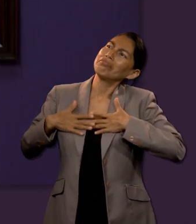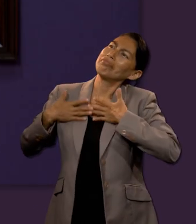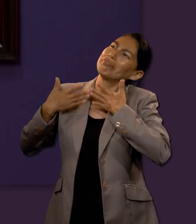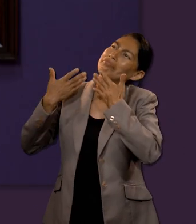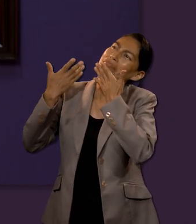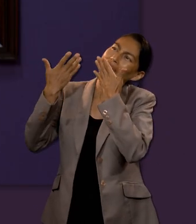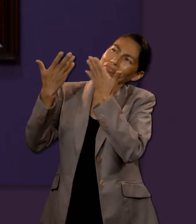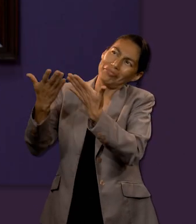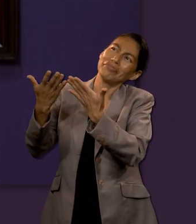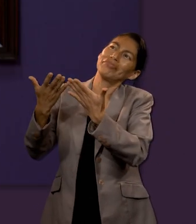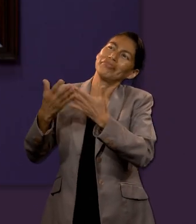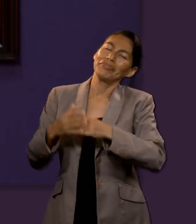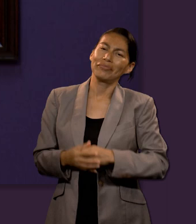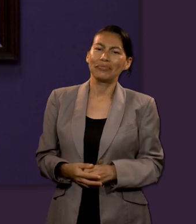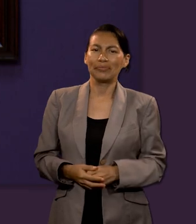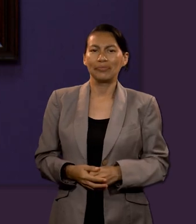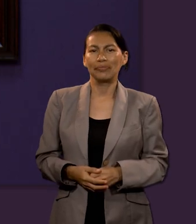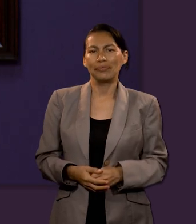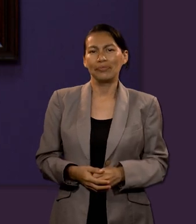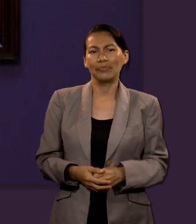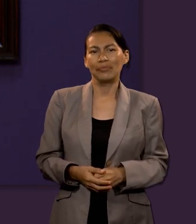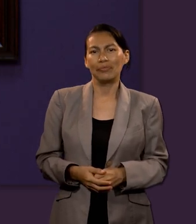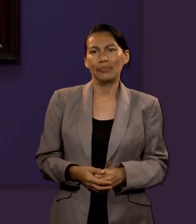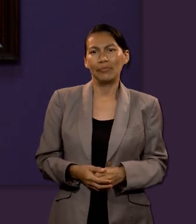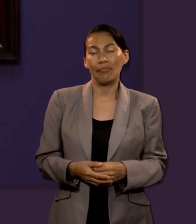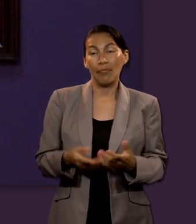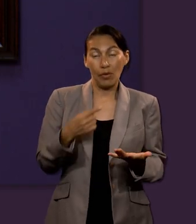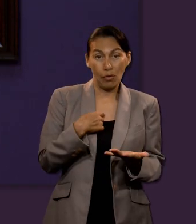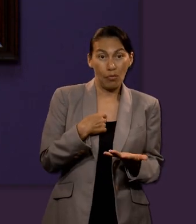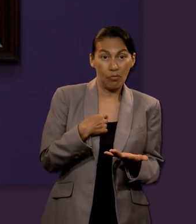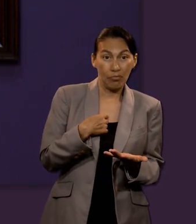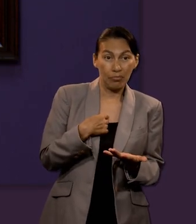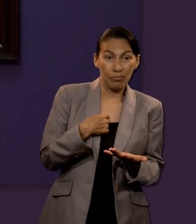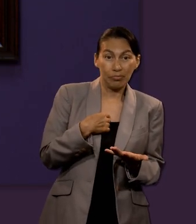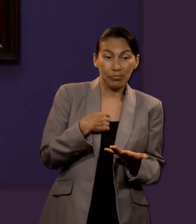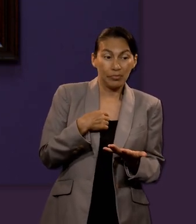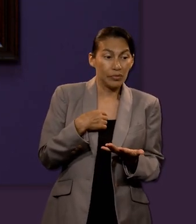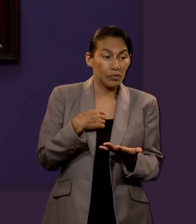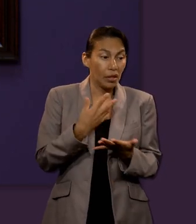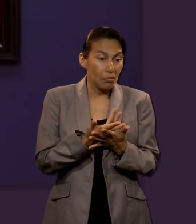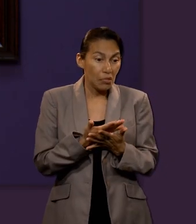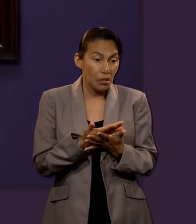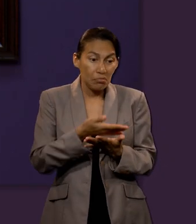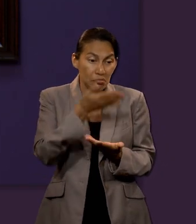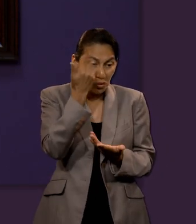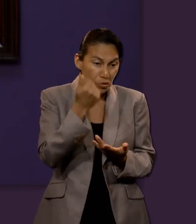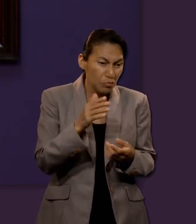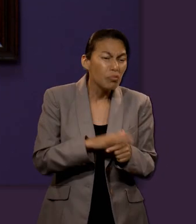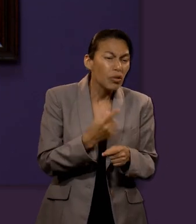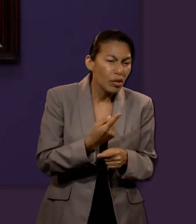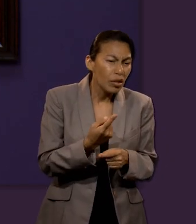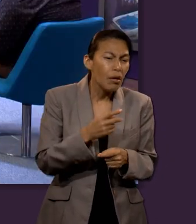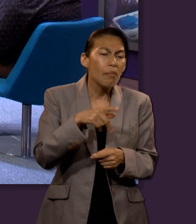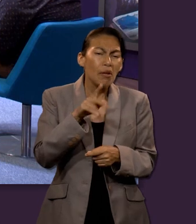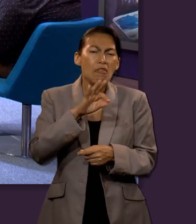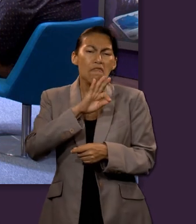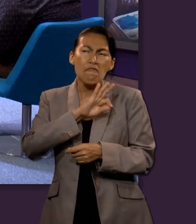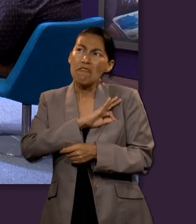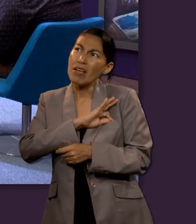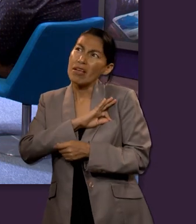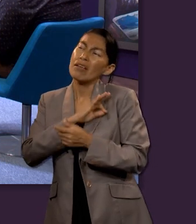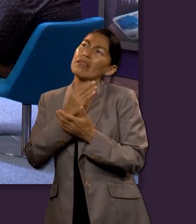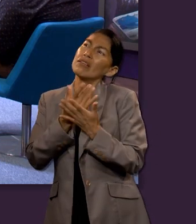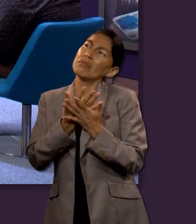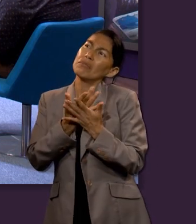esperamos pues desarrollamos nuestra fe porque con esto pues vamos viendo igual el panorama y también vamos